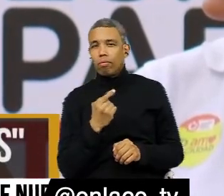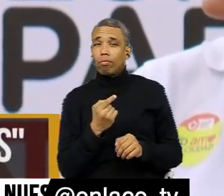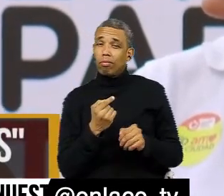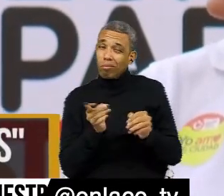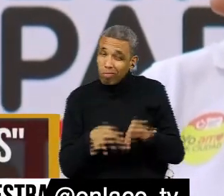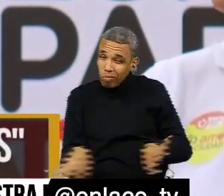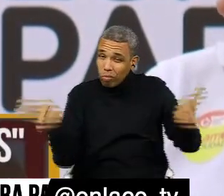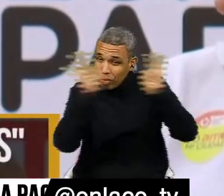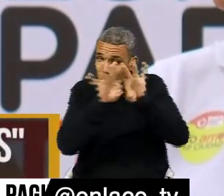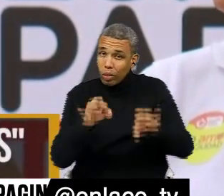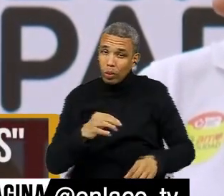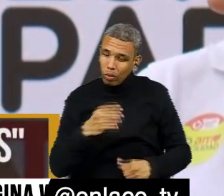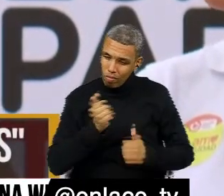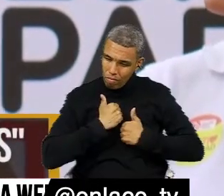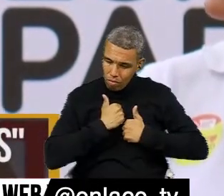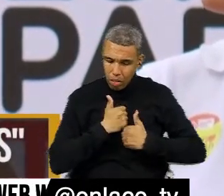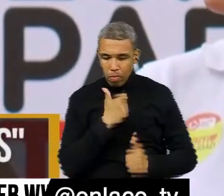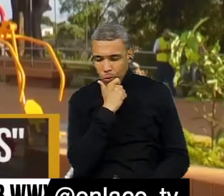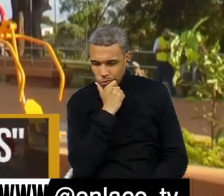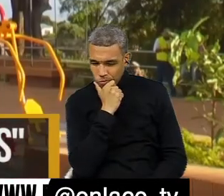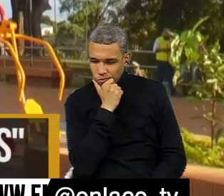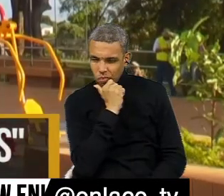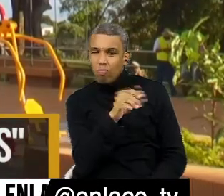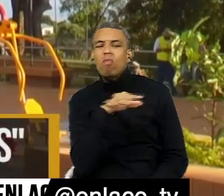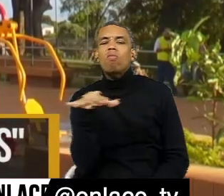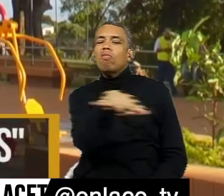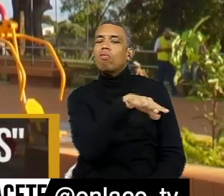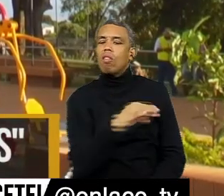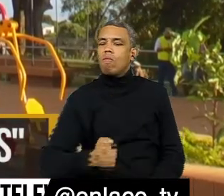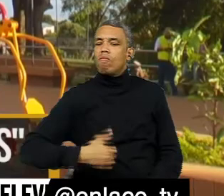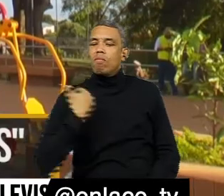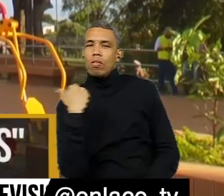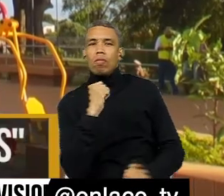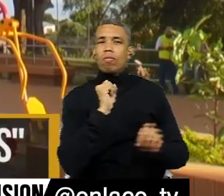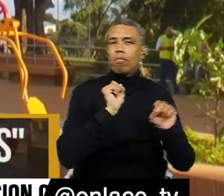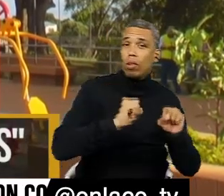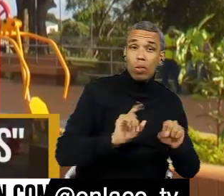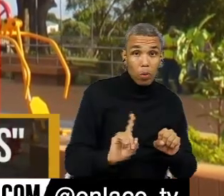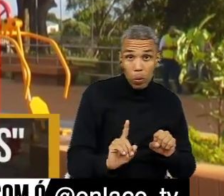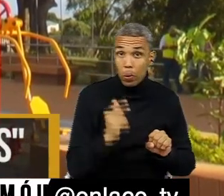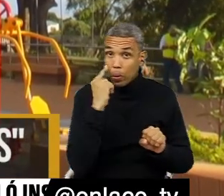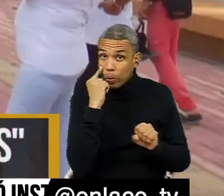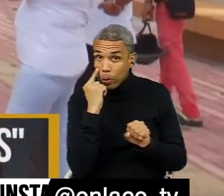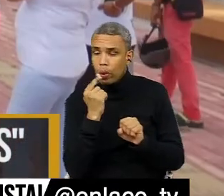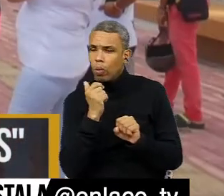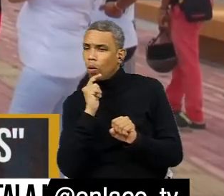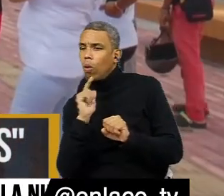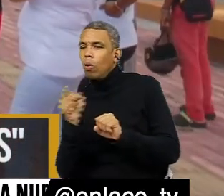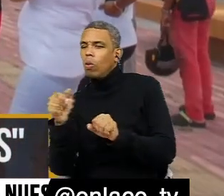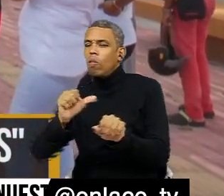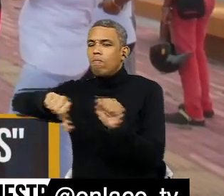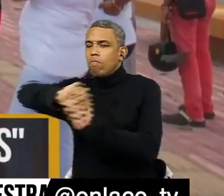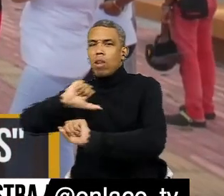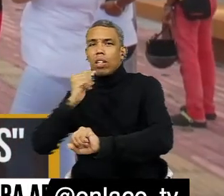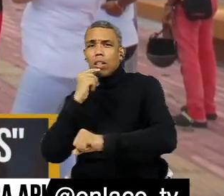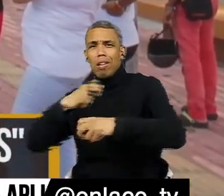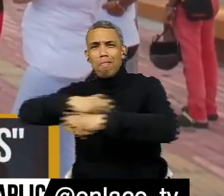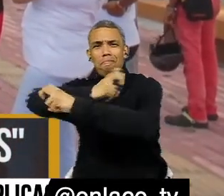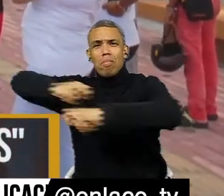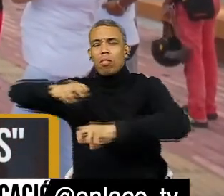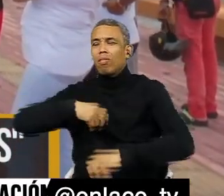de la cultura ciudadana. El espacio para todos quiere decir que todos somos responsables del uso de nuestros espacios públicos. Acá, junto con